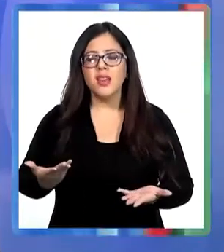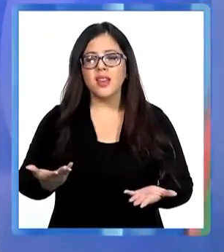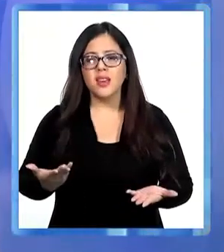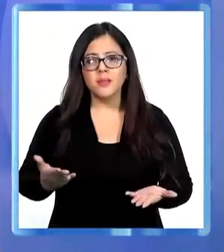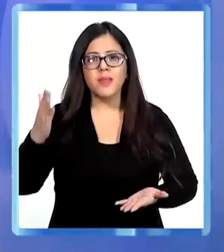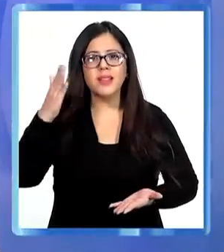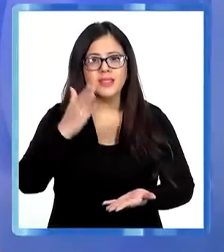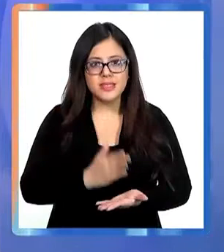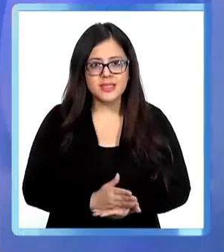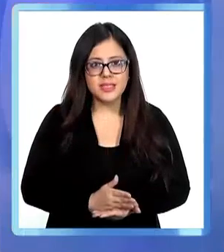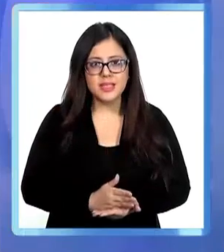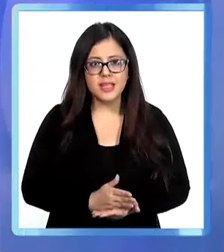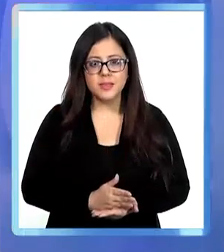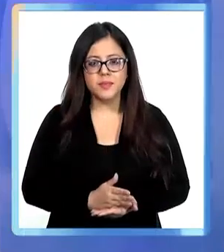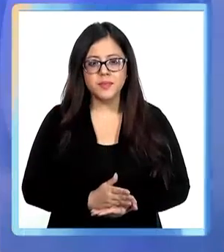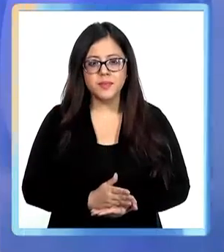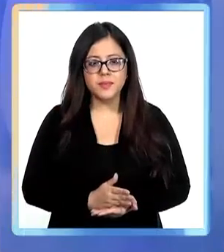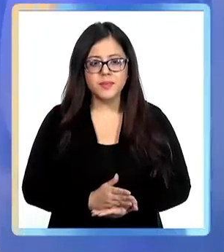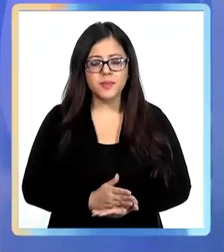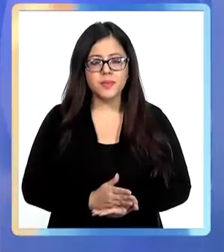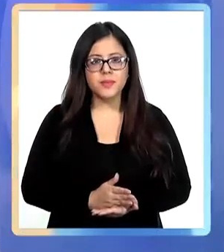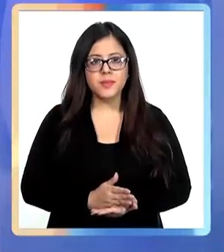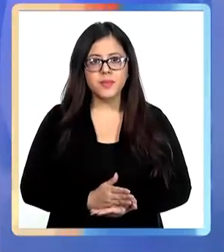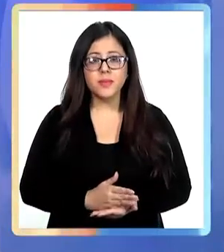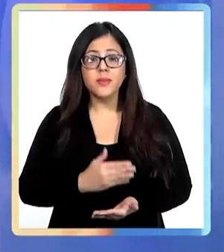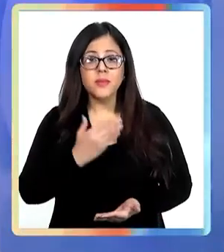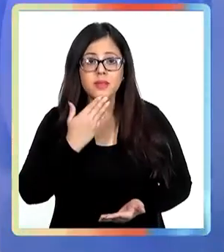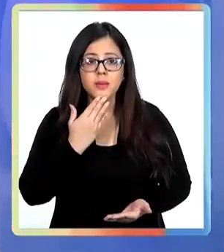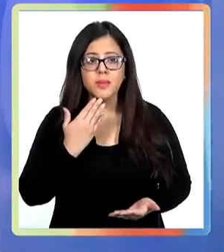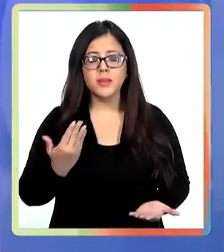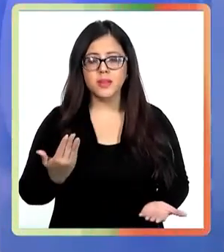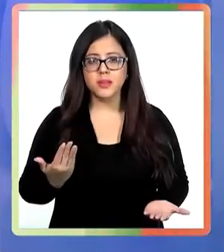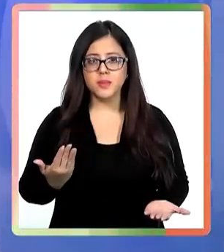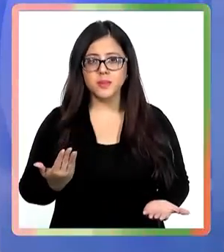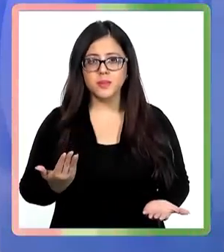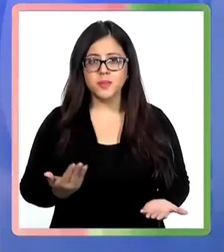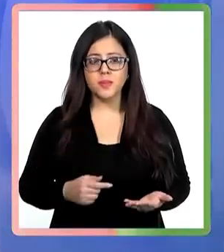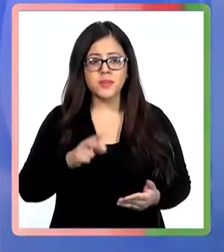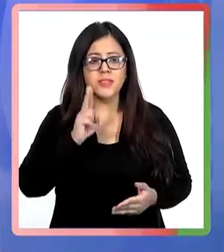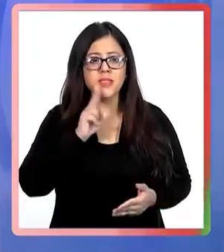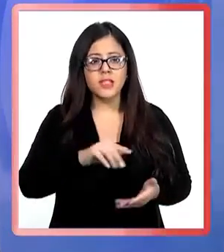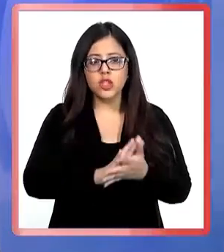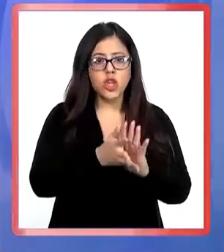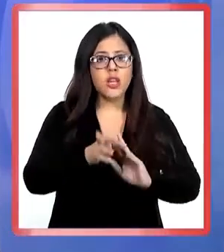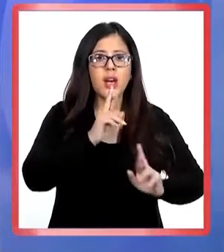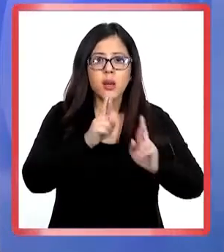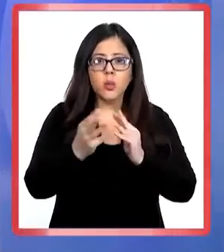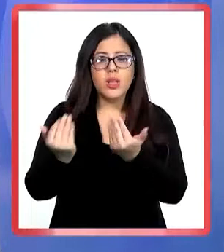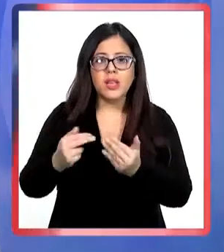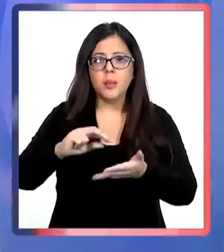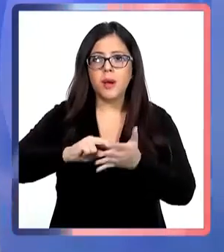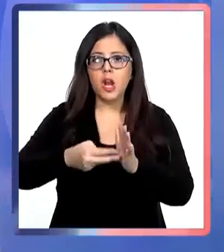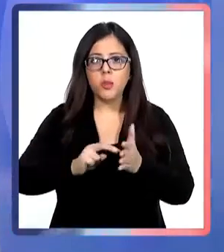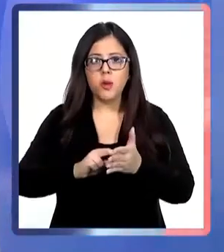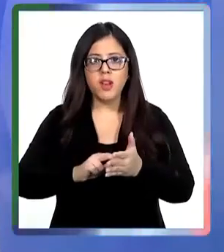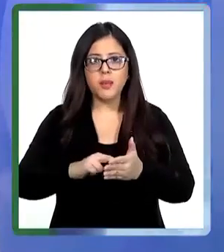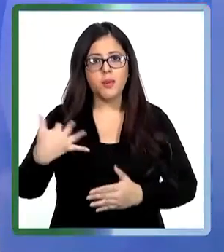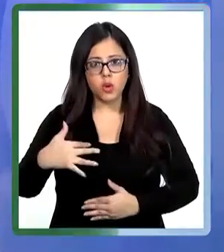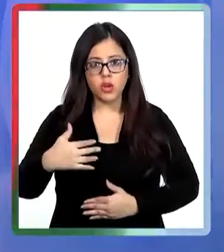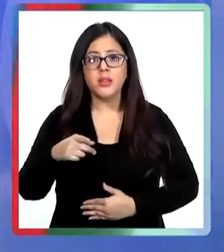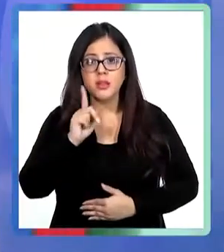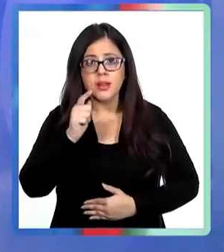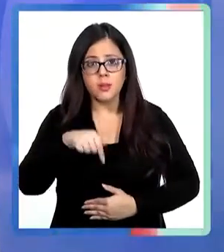exigente y sin todas las respuestas que se requieren para los problemas acuciantes que